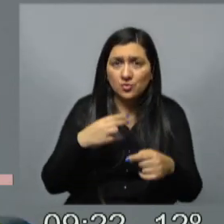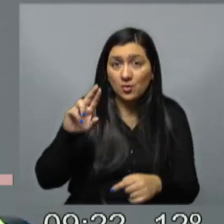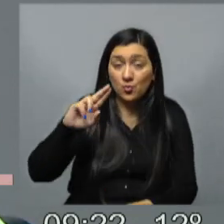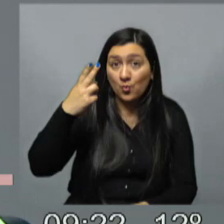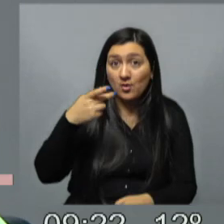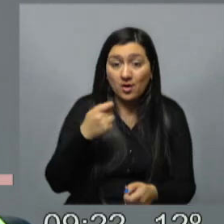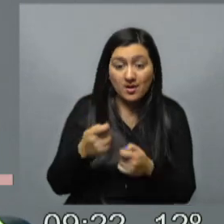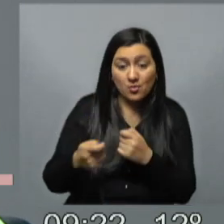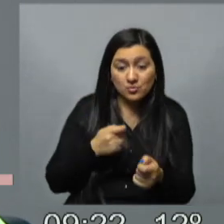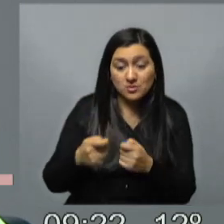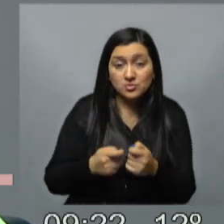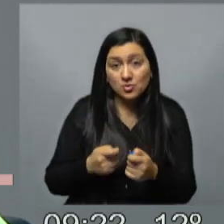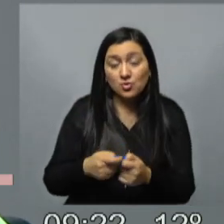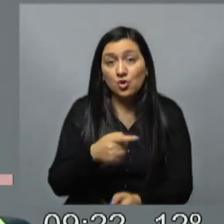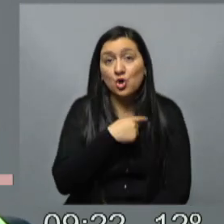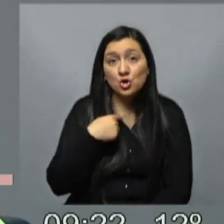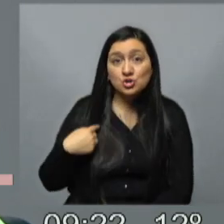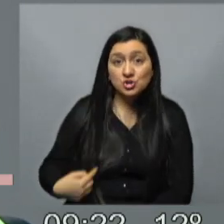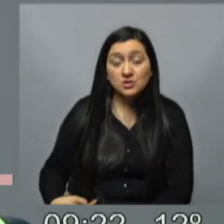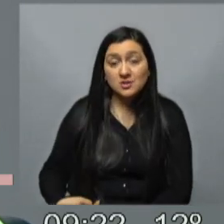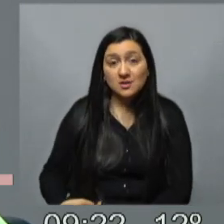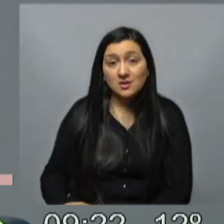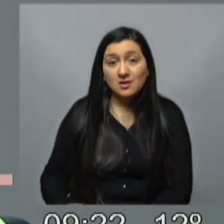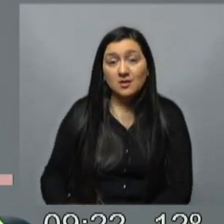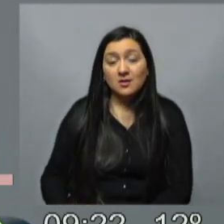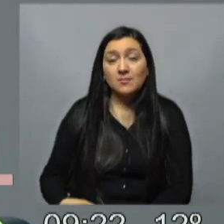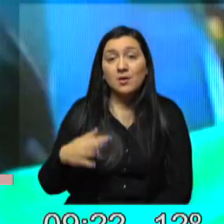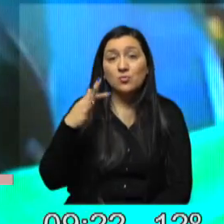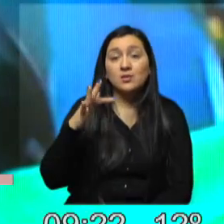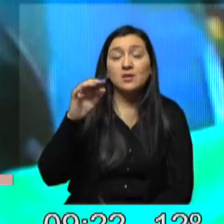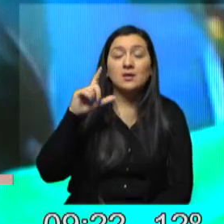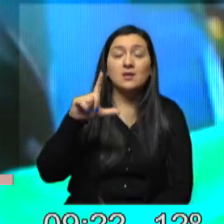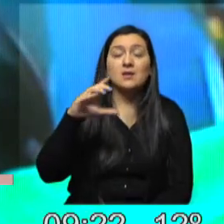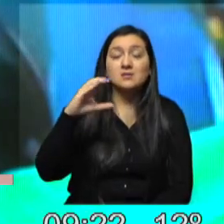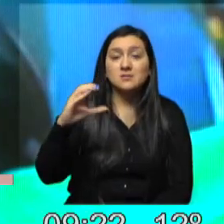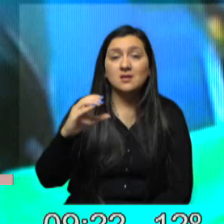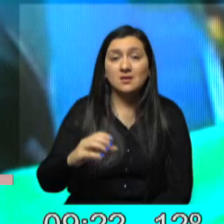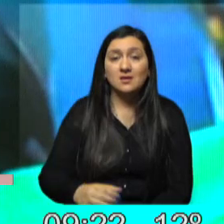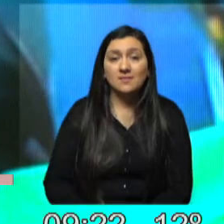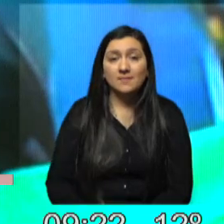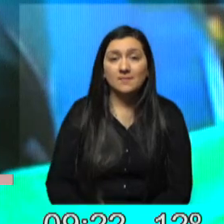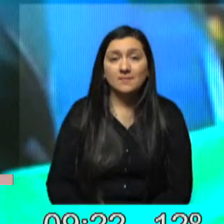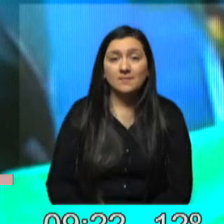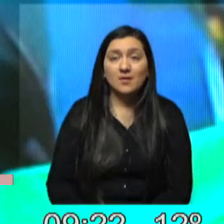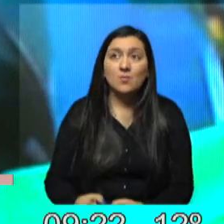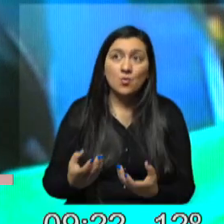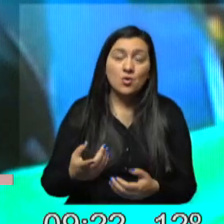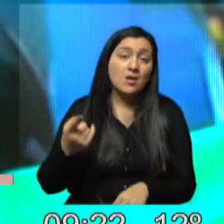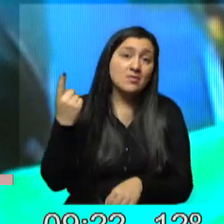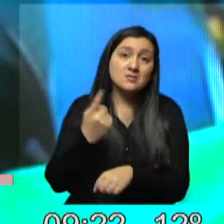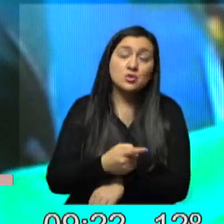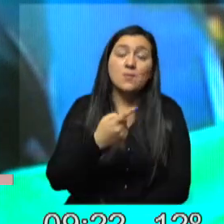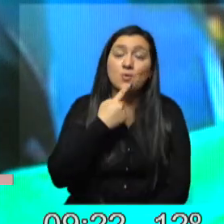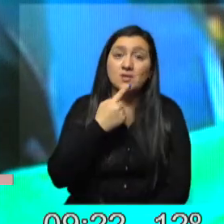esta negociación con China de forma unilateral para un TLC? A ver. ¿En este contexto? Las decisiones políticas